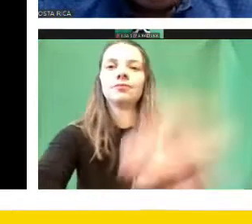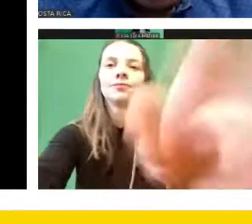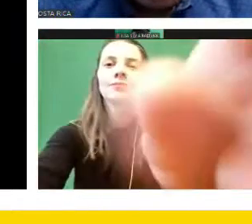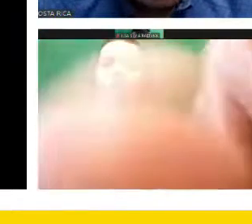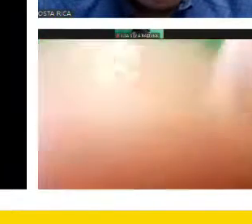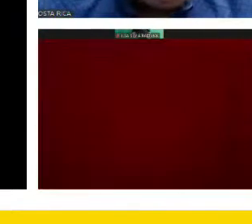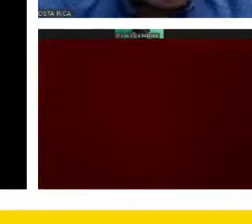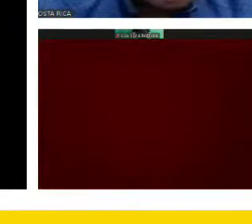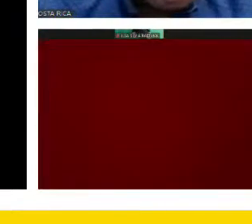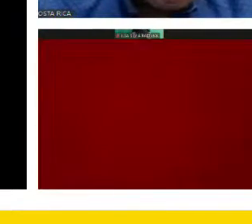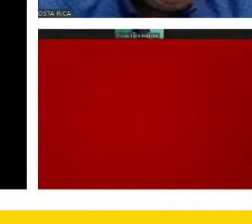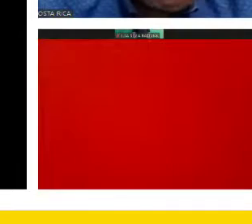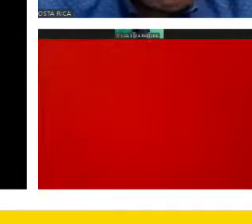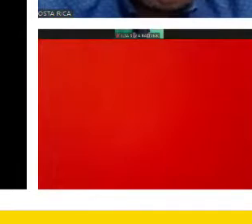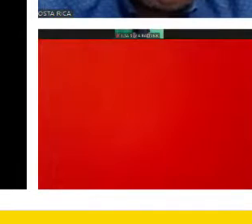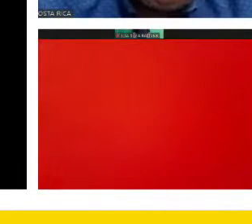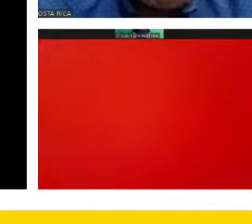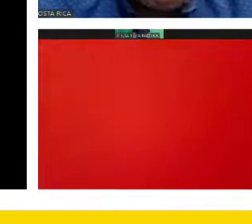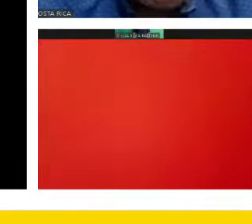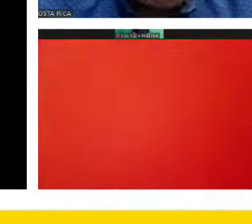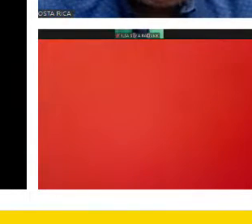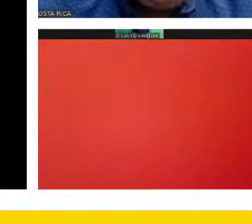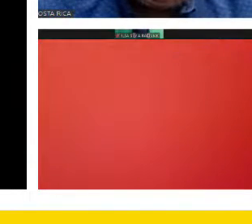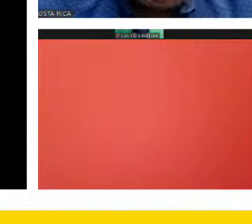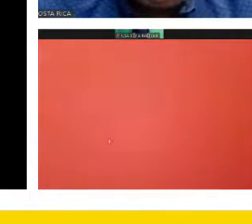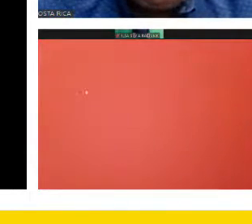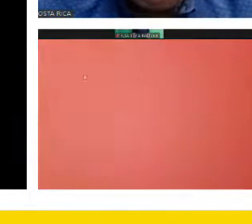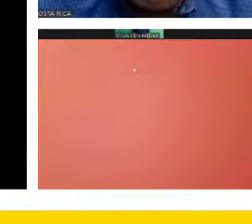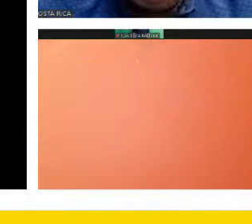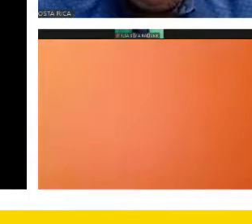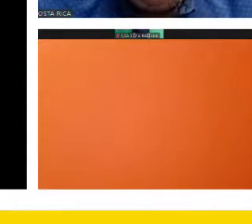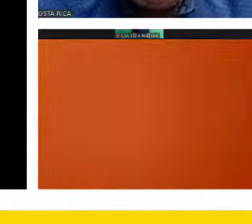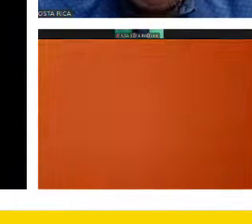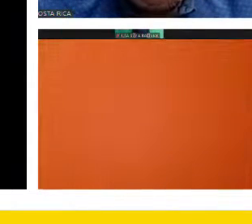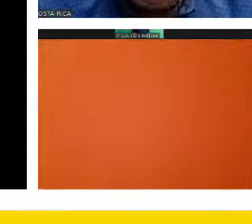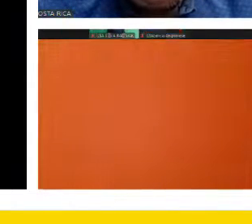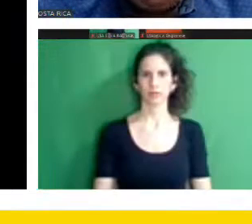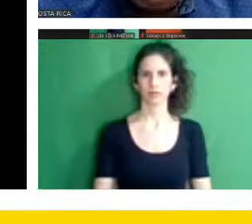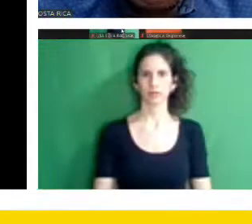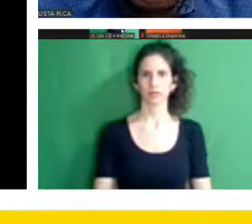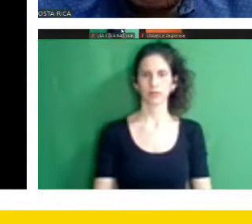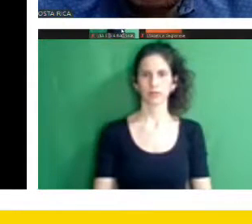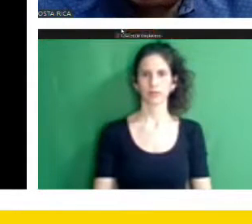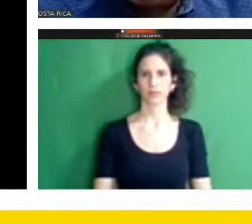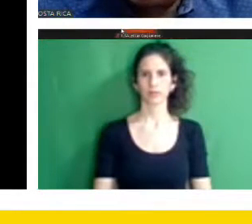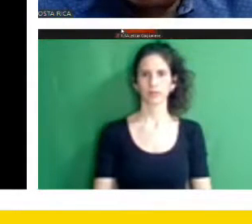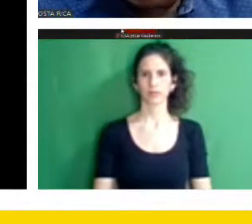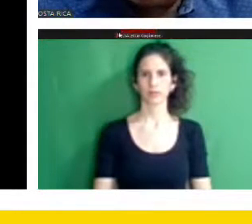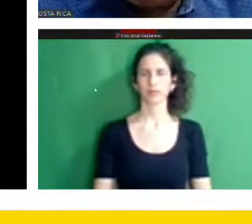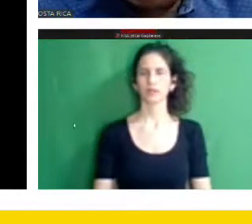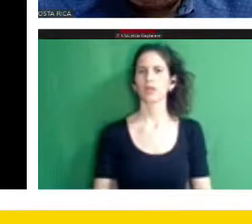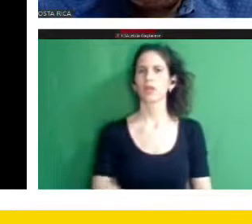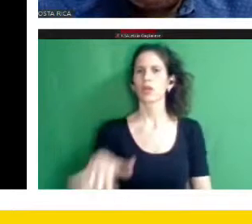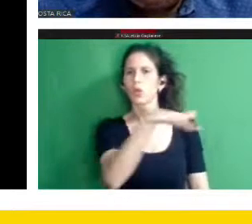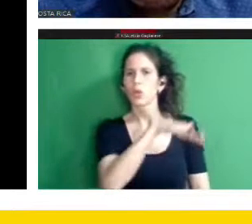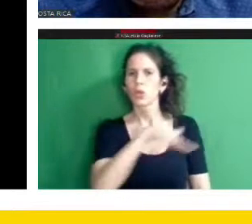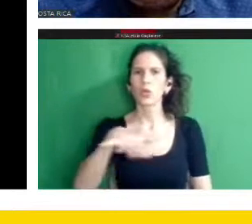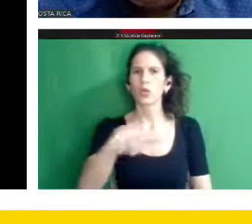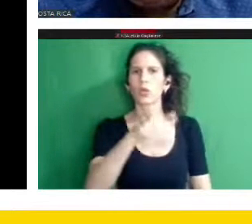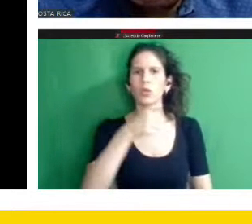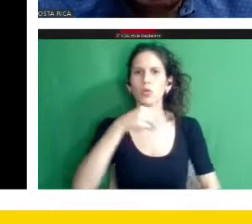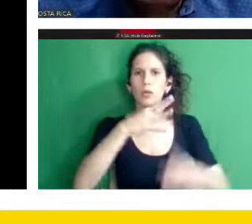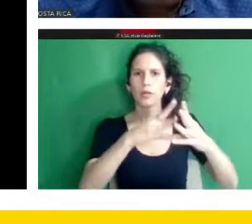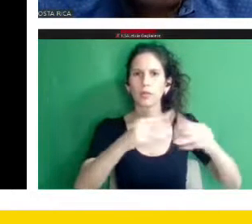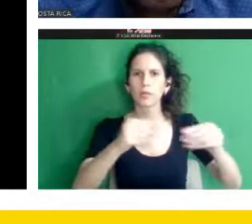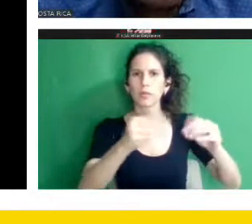Ok, Playa Accesible del Caribe, eso es allá por el lado de Limón, la provincia de Costa Rica, que está por el lado